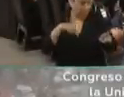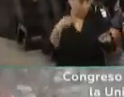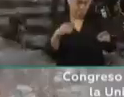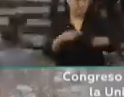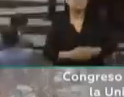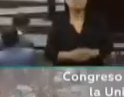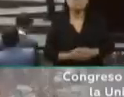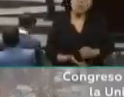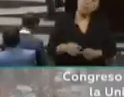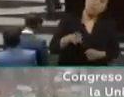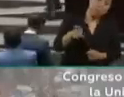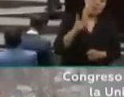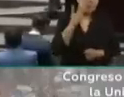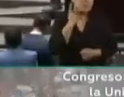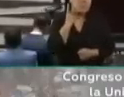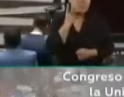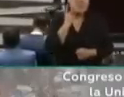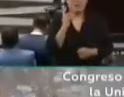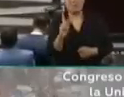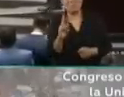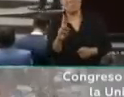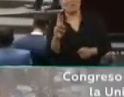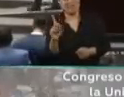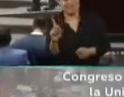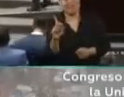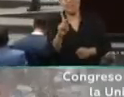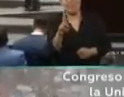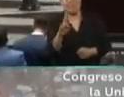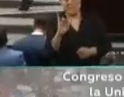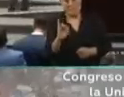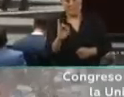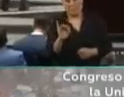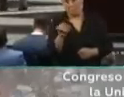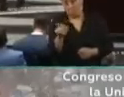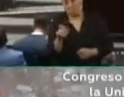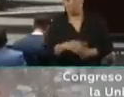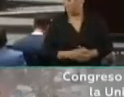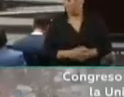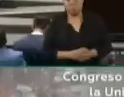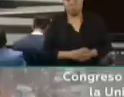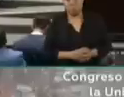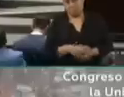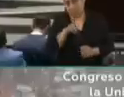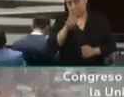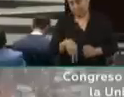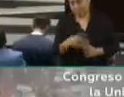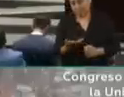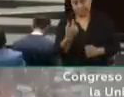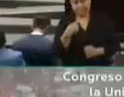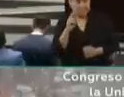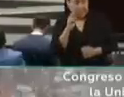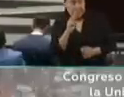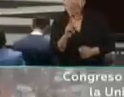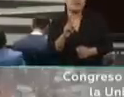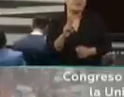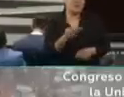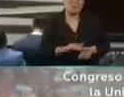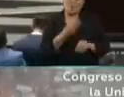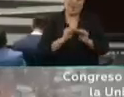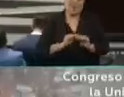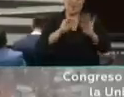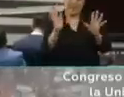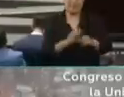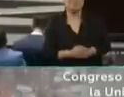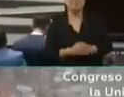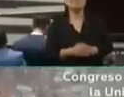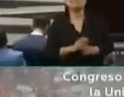a los diputados del Partido Revolucionario Institucional, y se ve con toda claridad las